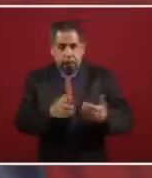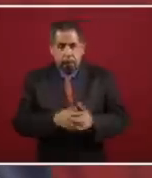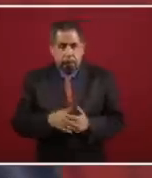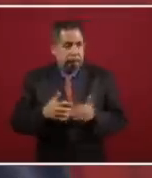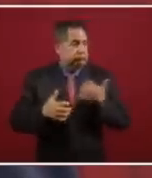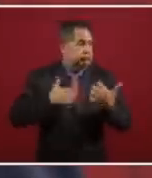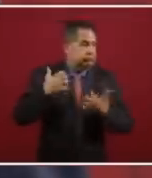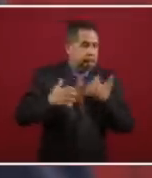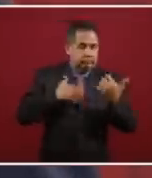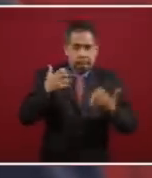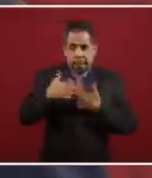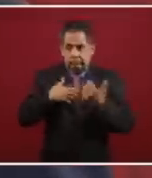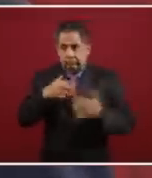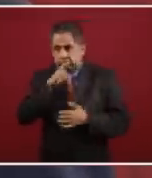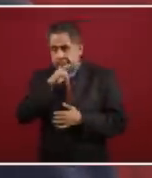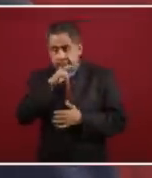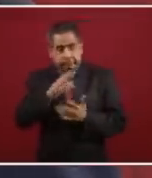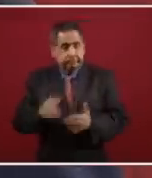desquiciados,